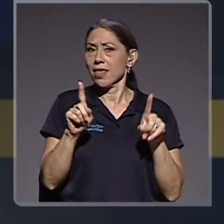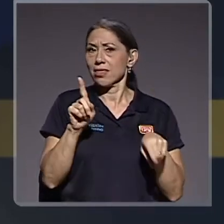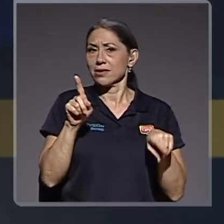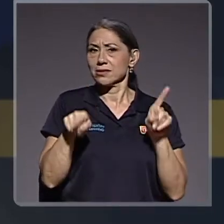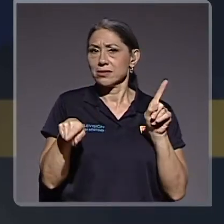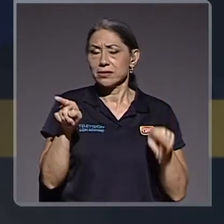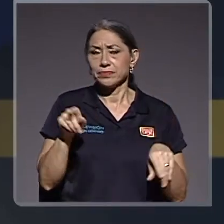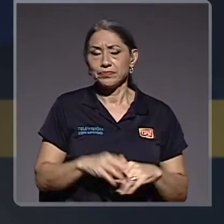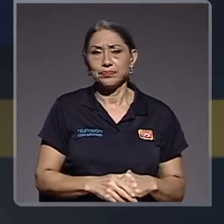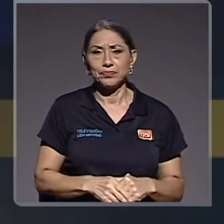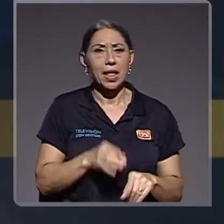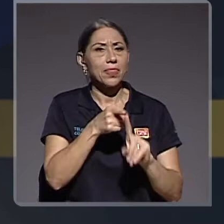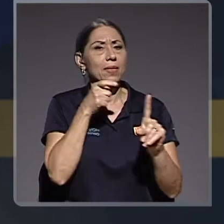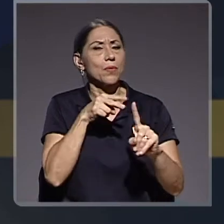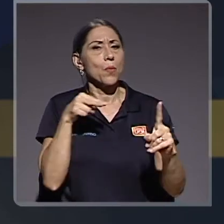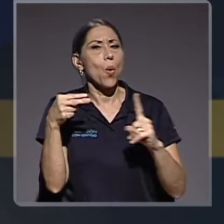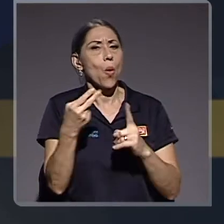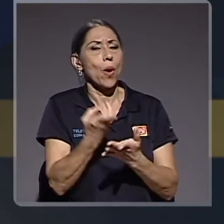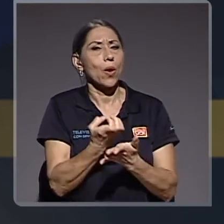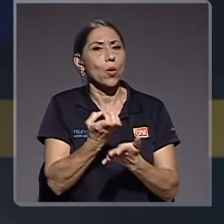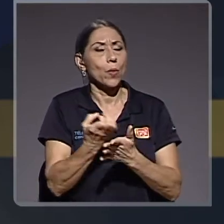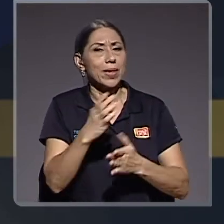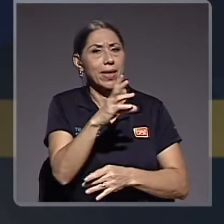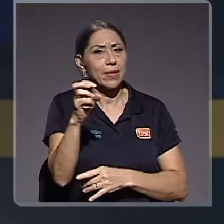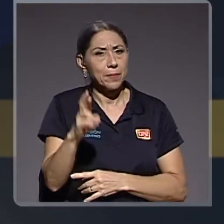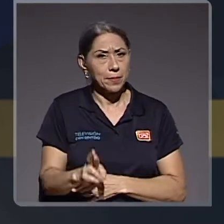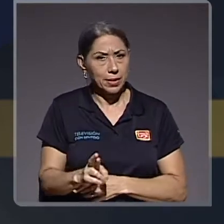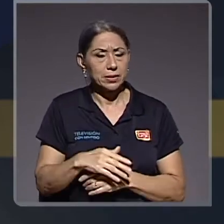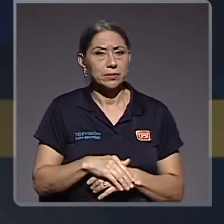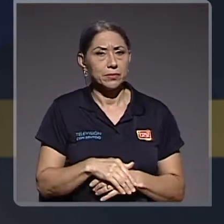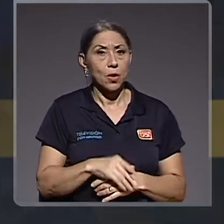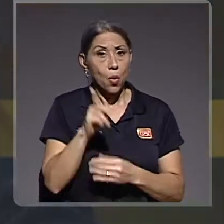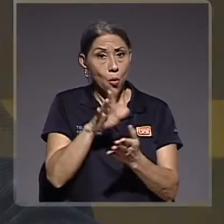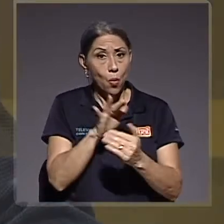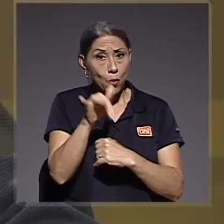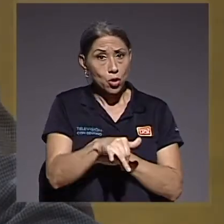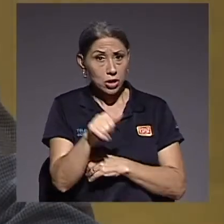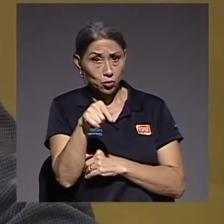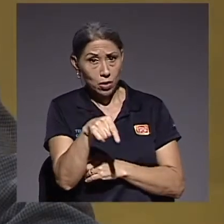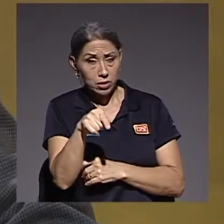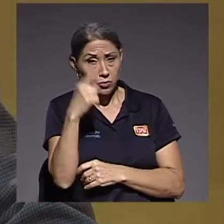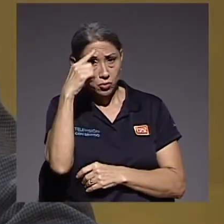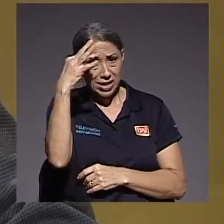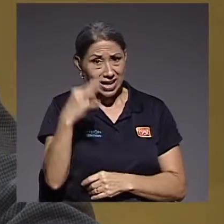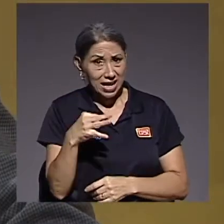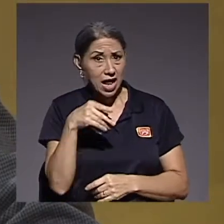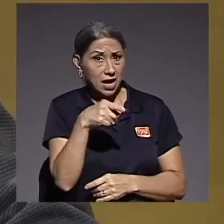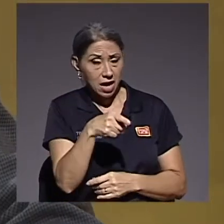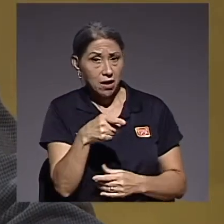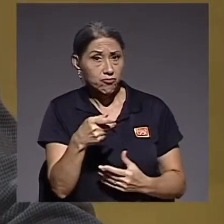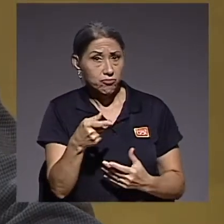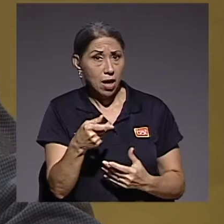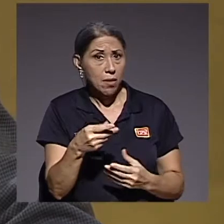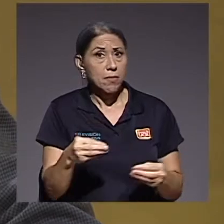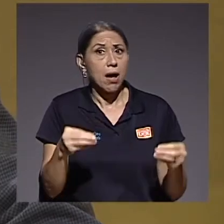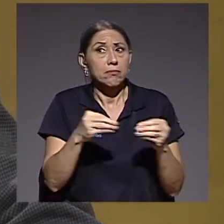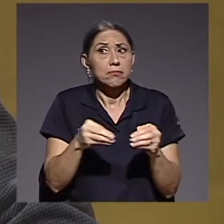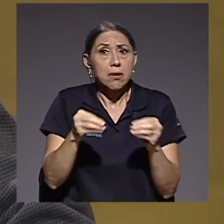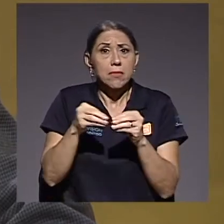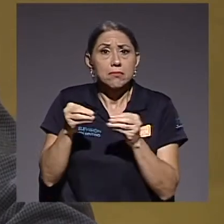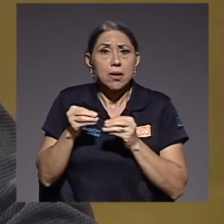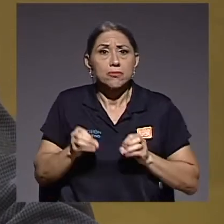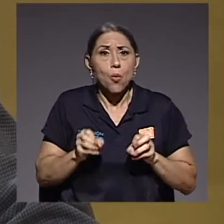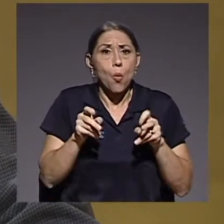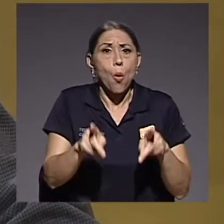el punto de vista de la economía del país, un proyecto de esta magnitud, ¿usted cree que va a aumentar el empleo, va a producir